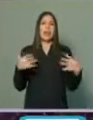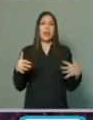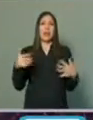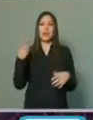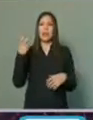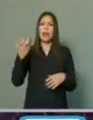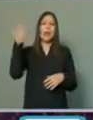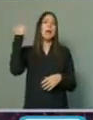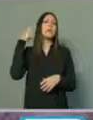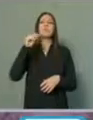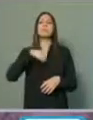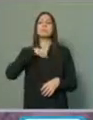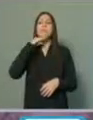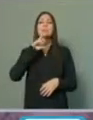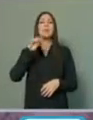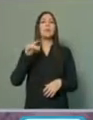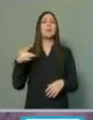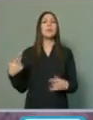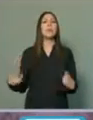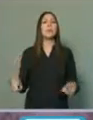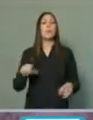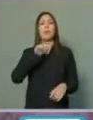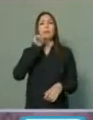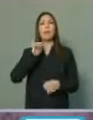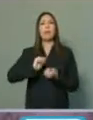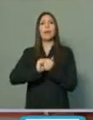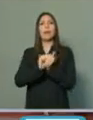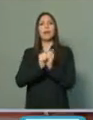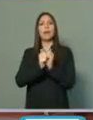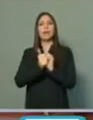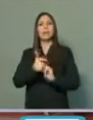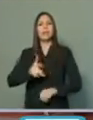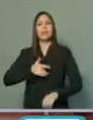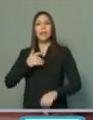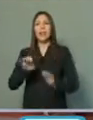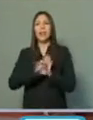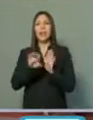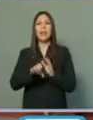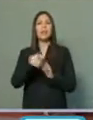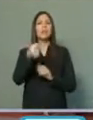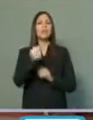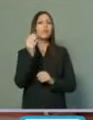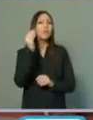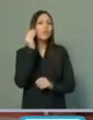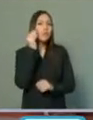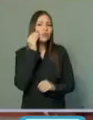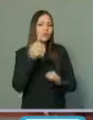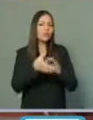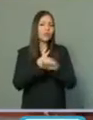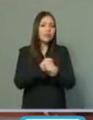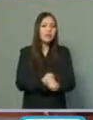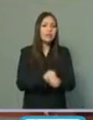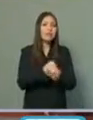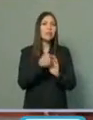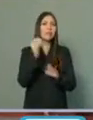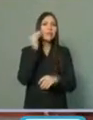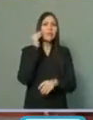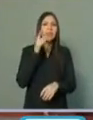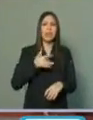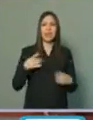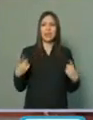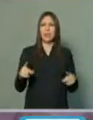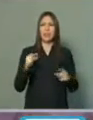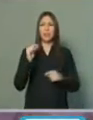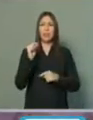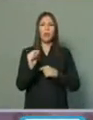no provocaban molestia, en cierto momento empezaban a provocarla, como tocarte, como saludarte, un apretón de mano. Entonces, se